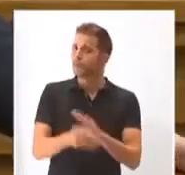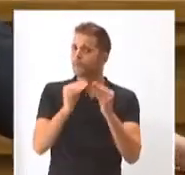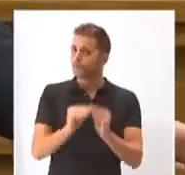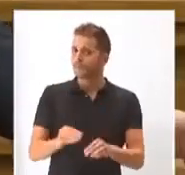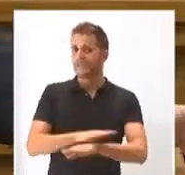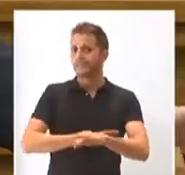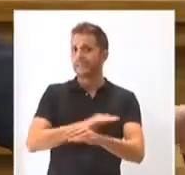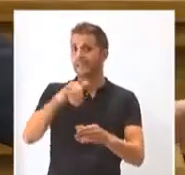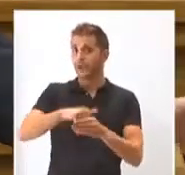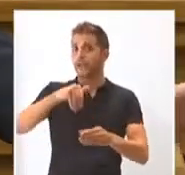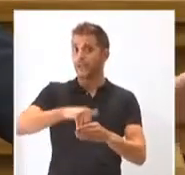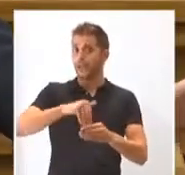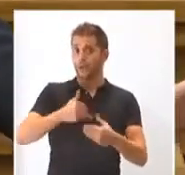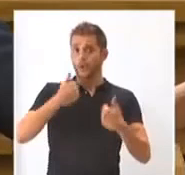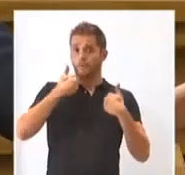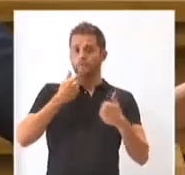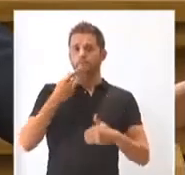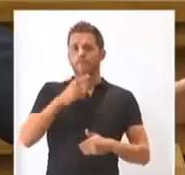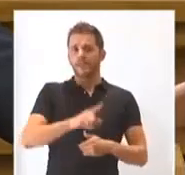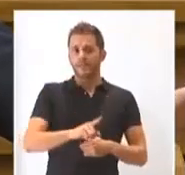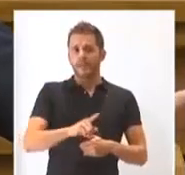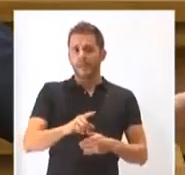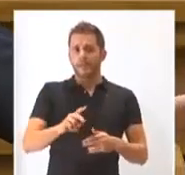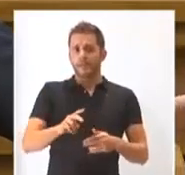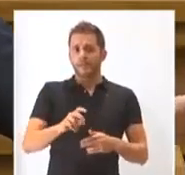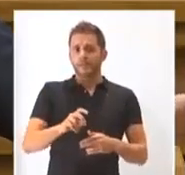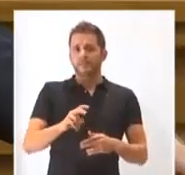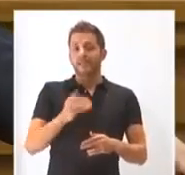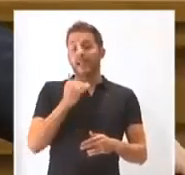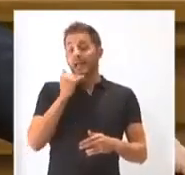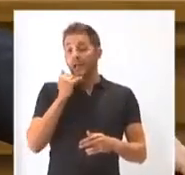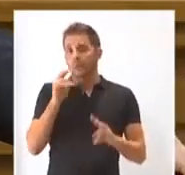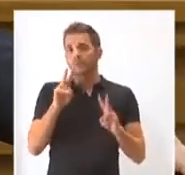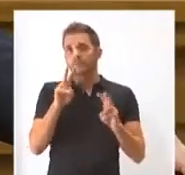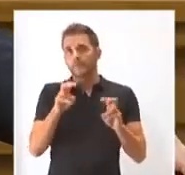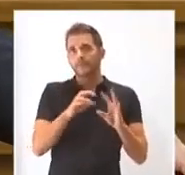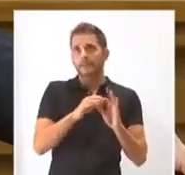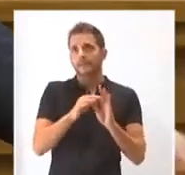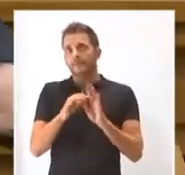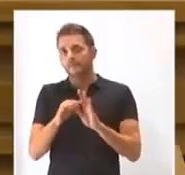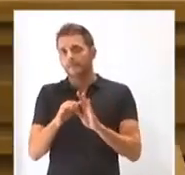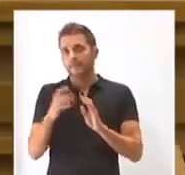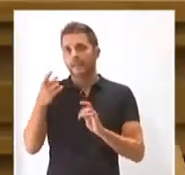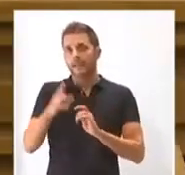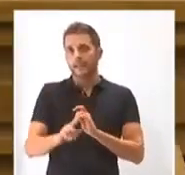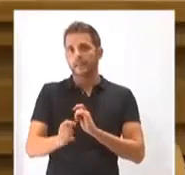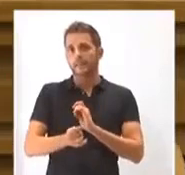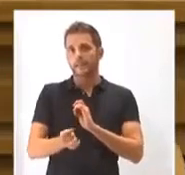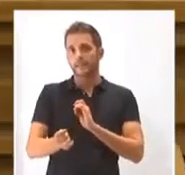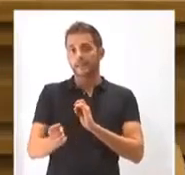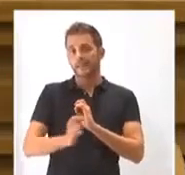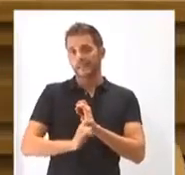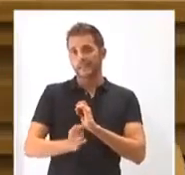interior y que además de alguna manera tiene que ver no del todo pero tiene que ver con la estrategia con la